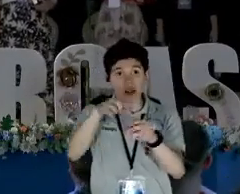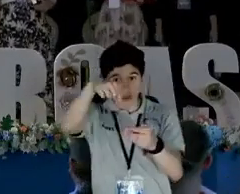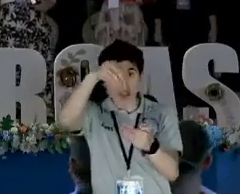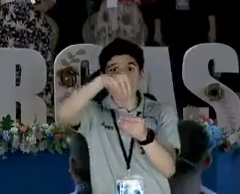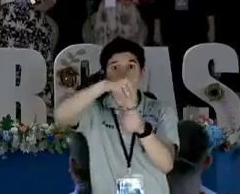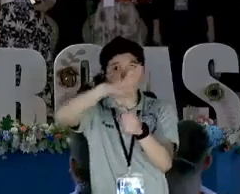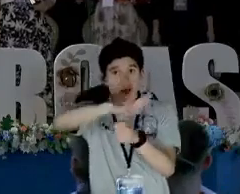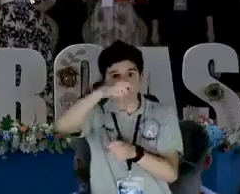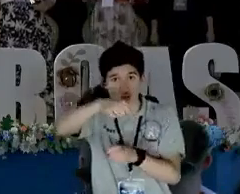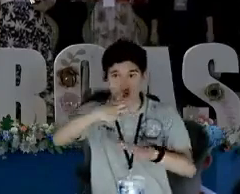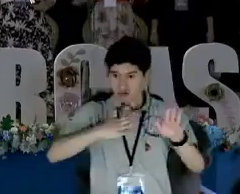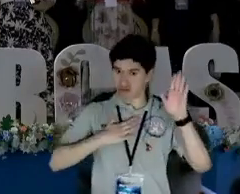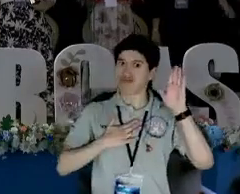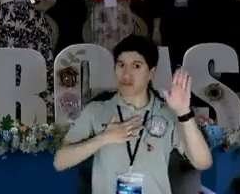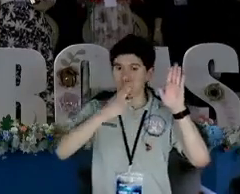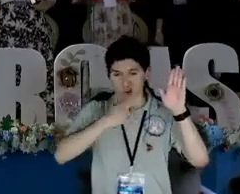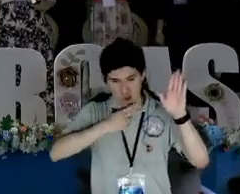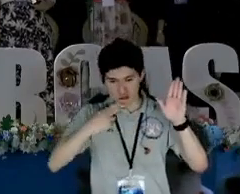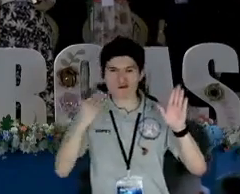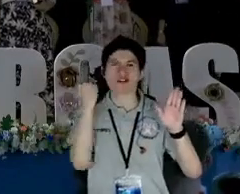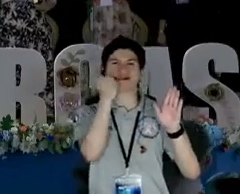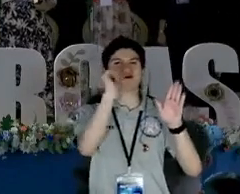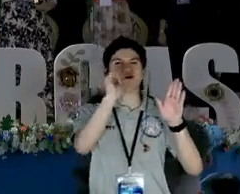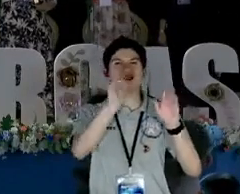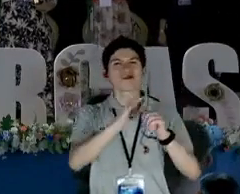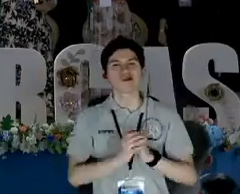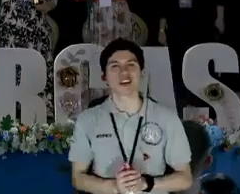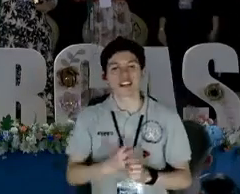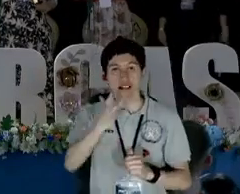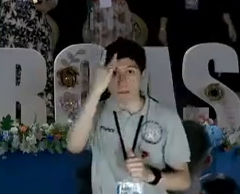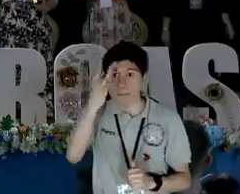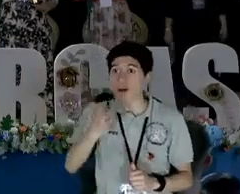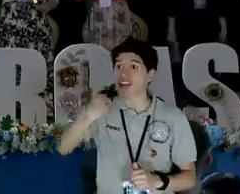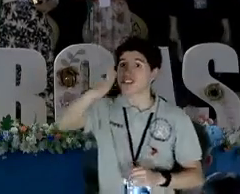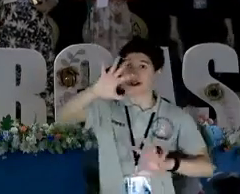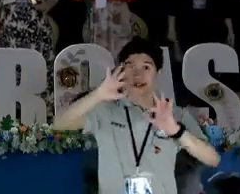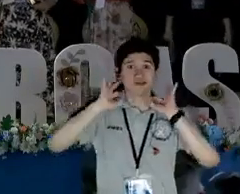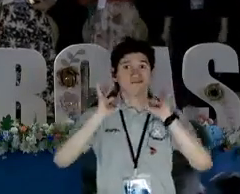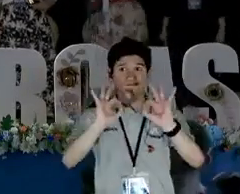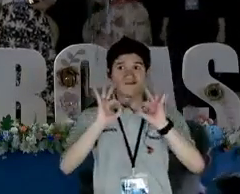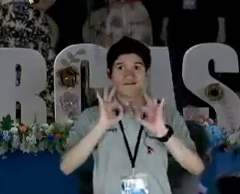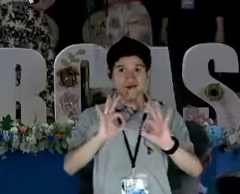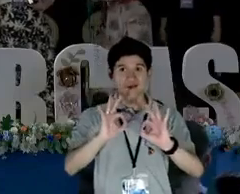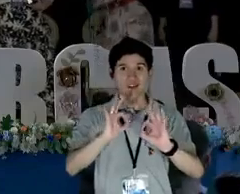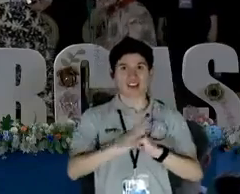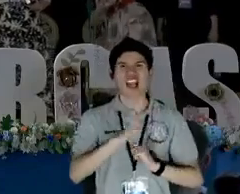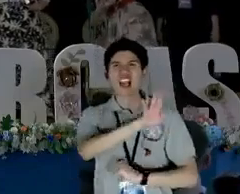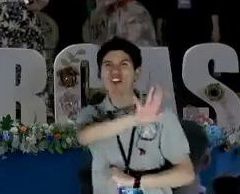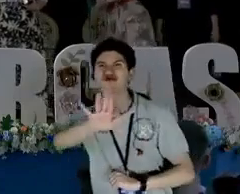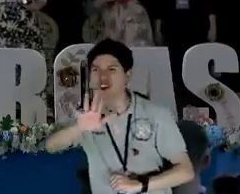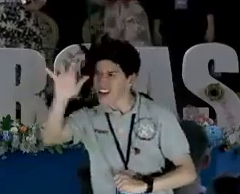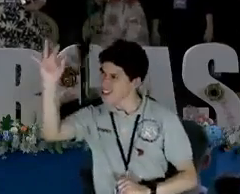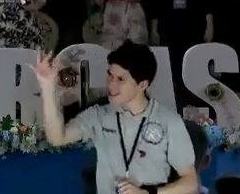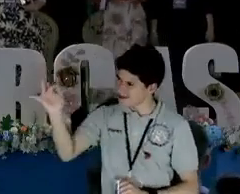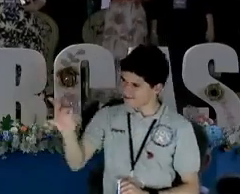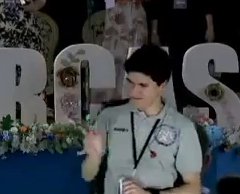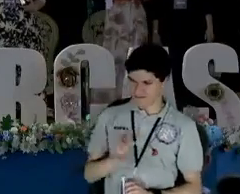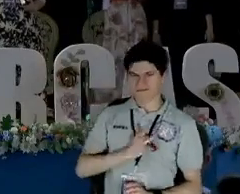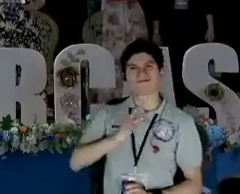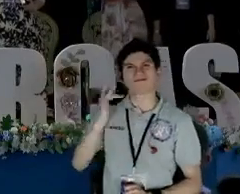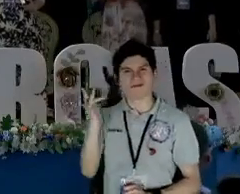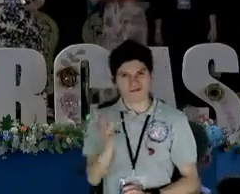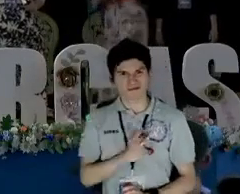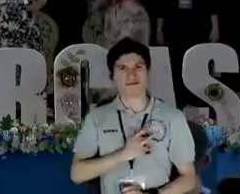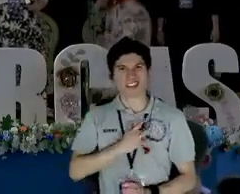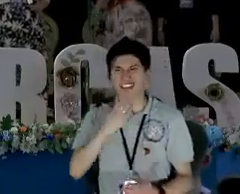están comprometidos con las mujeres, porque Dios es bueno y ha colocado ese sentir en ustedes. Gracias por este espacio tan